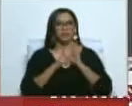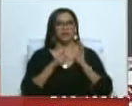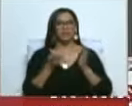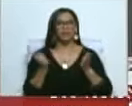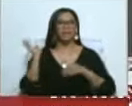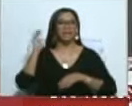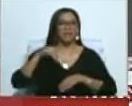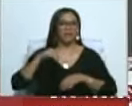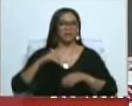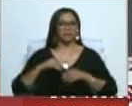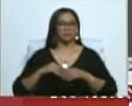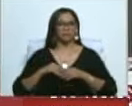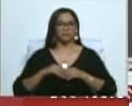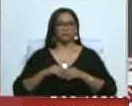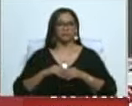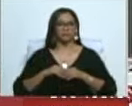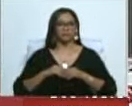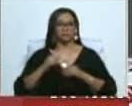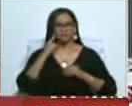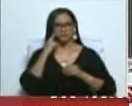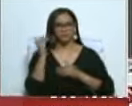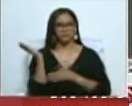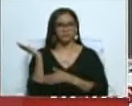Maracay. Aquí esta vez.